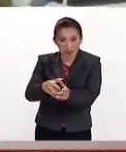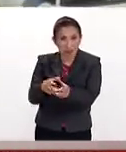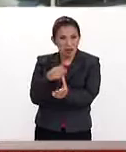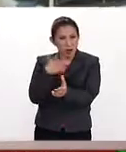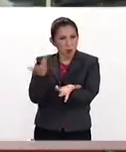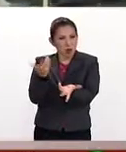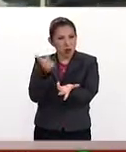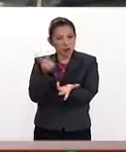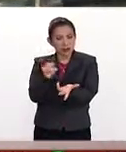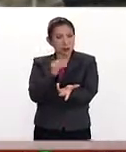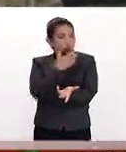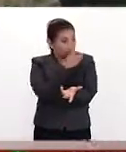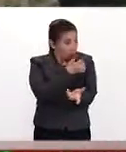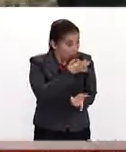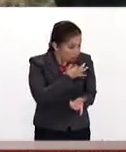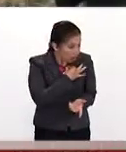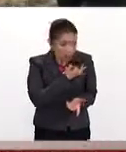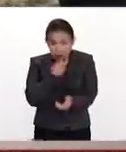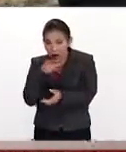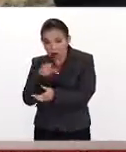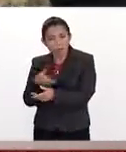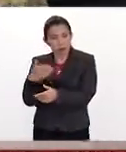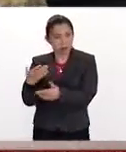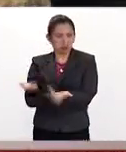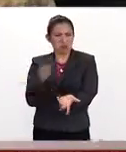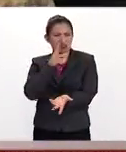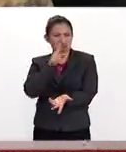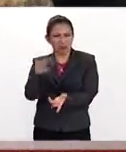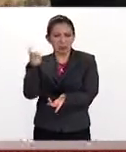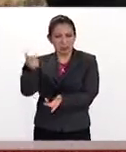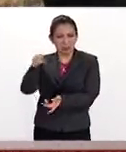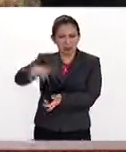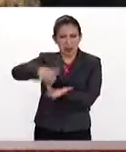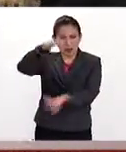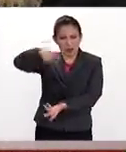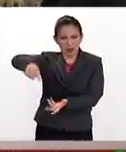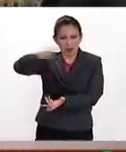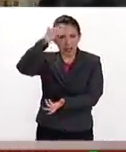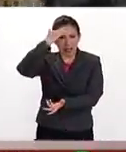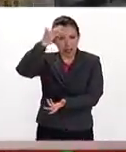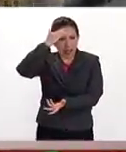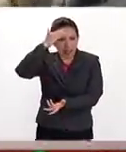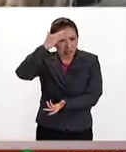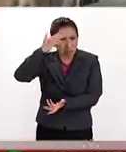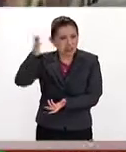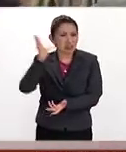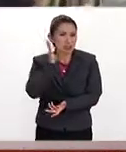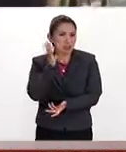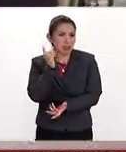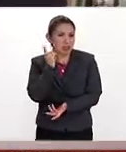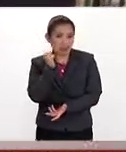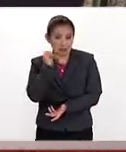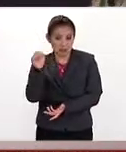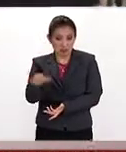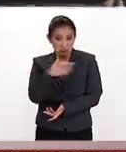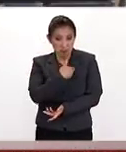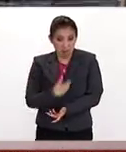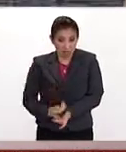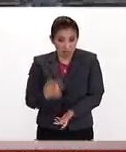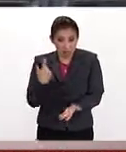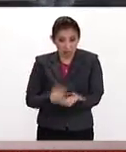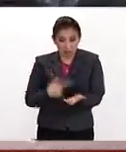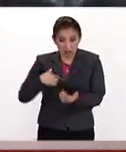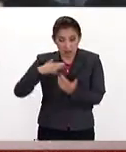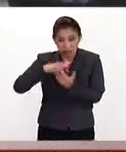forma reactiva, como estamos viendo que están actuando la mayor parte de los líderes parlamentarios y los propios presidentes de las